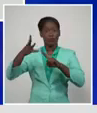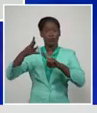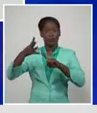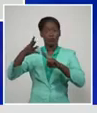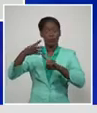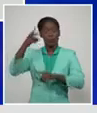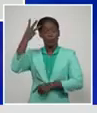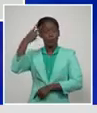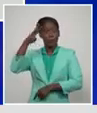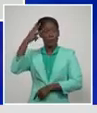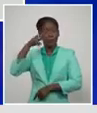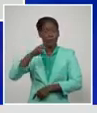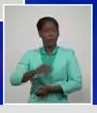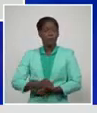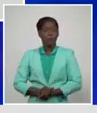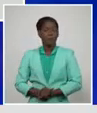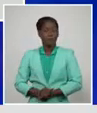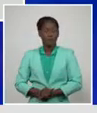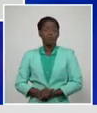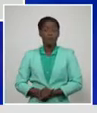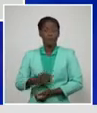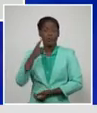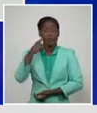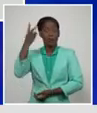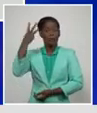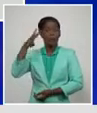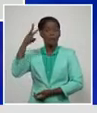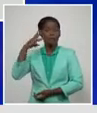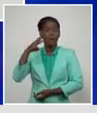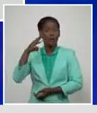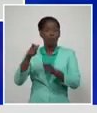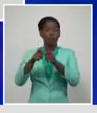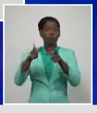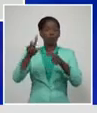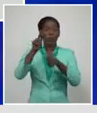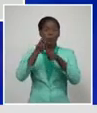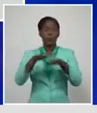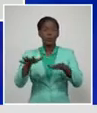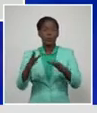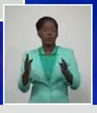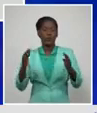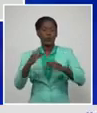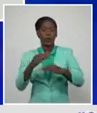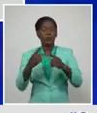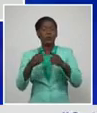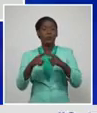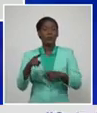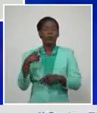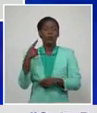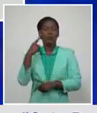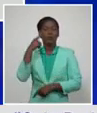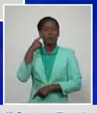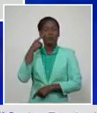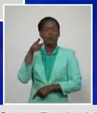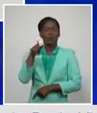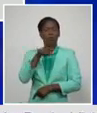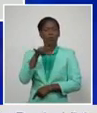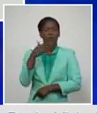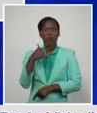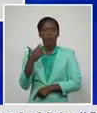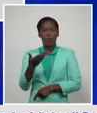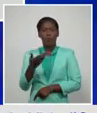los países de mayor número de casos. Sin embargo, como también hemos ido comentando, la letalidad que